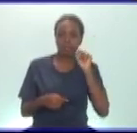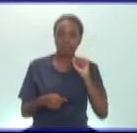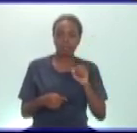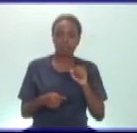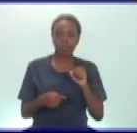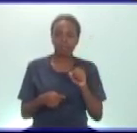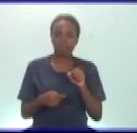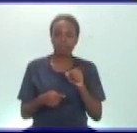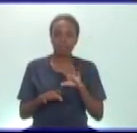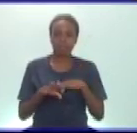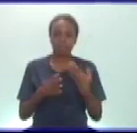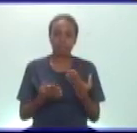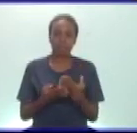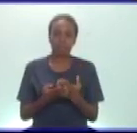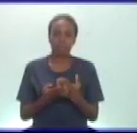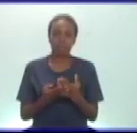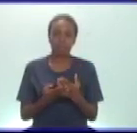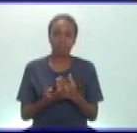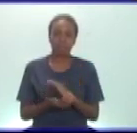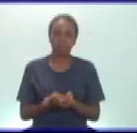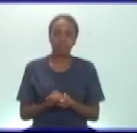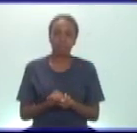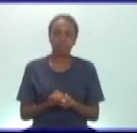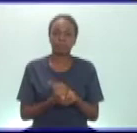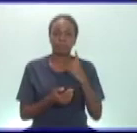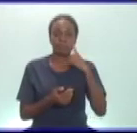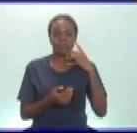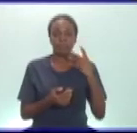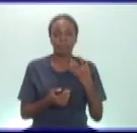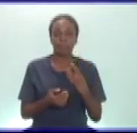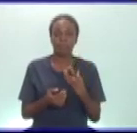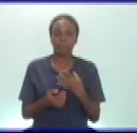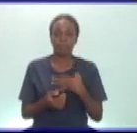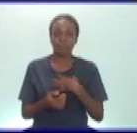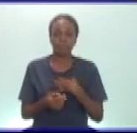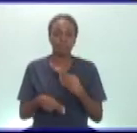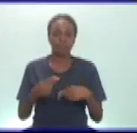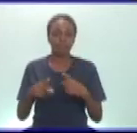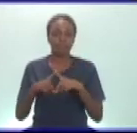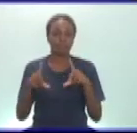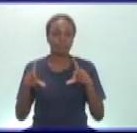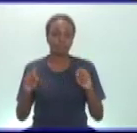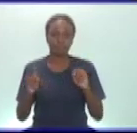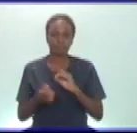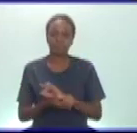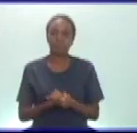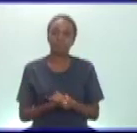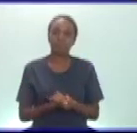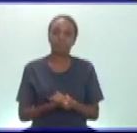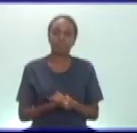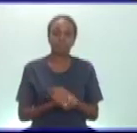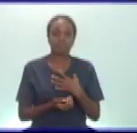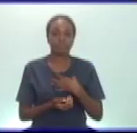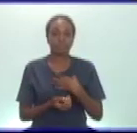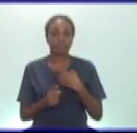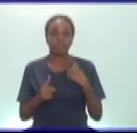los dioses en gran parte de la trama, y eso es un elemento de la ficción mitológica, pero tiene como